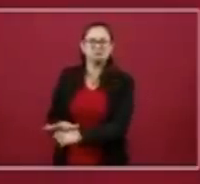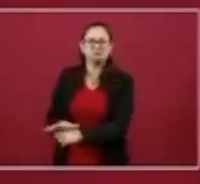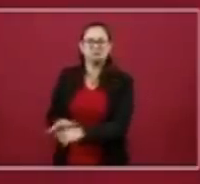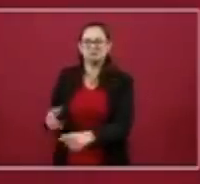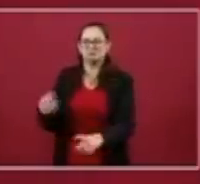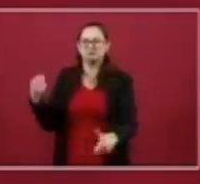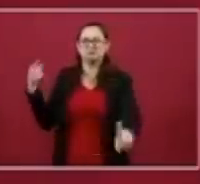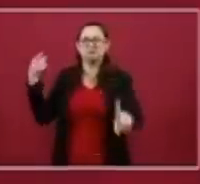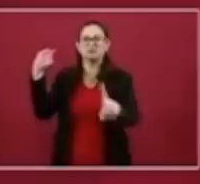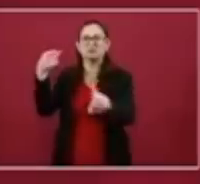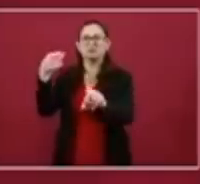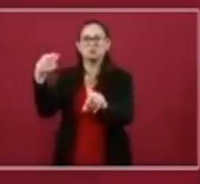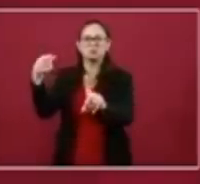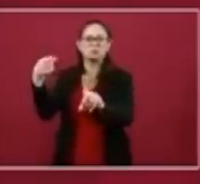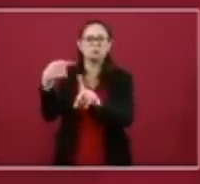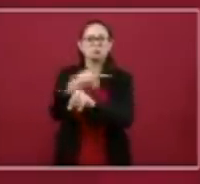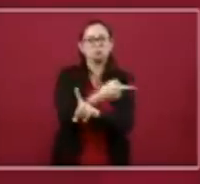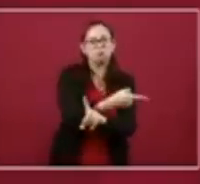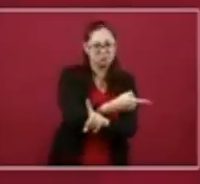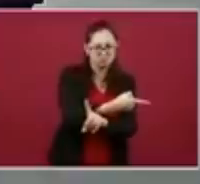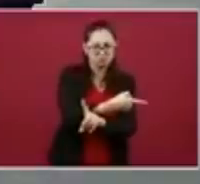objetivo fundamental.